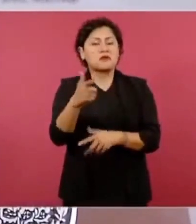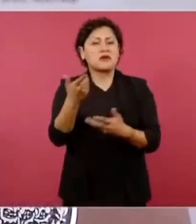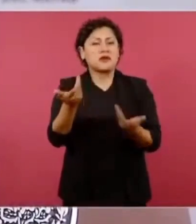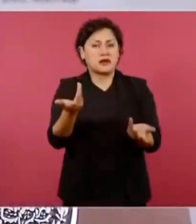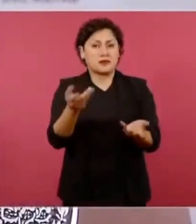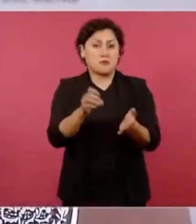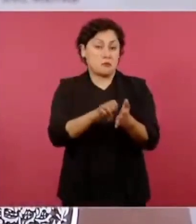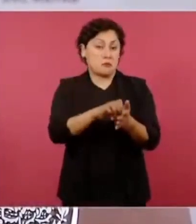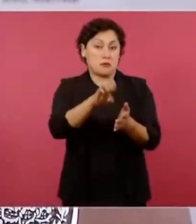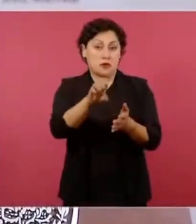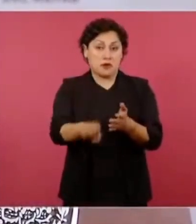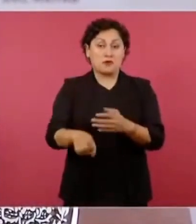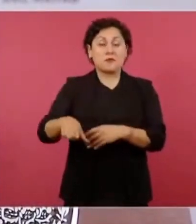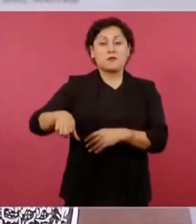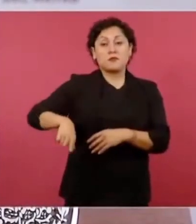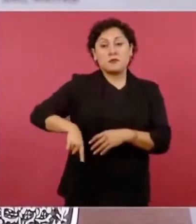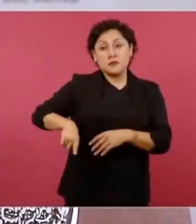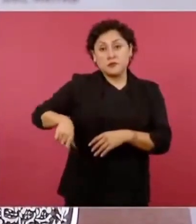controle